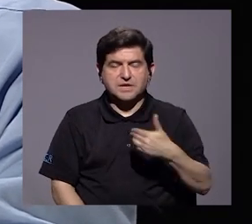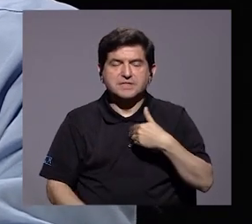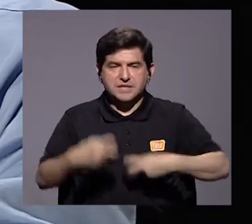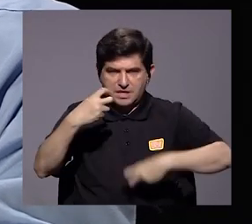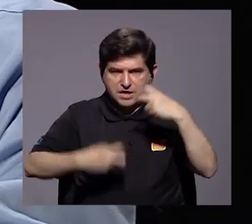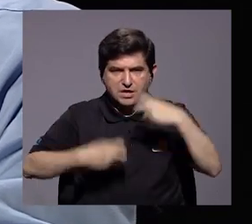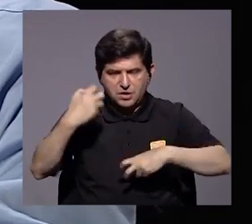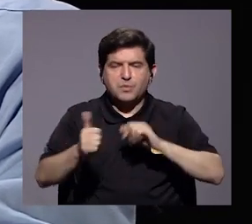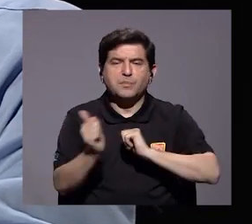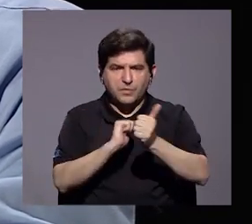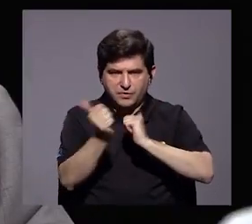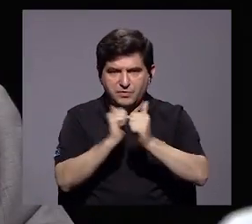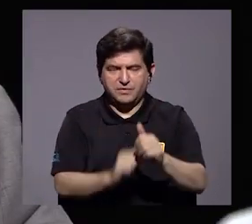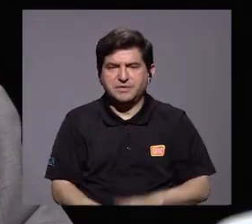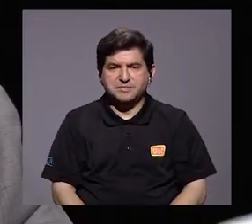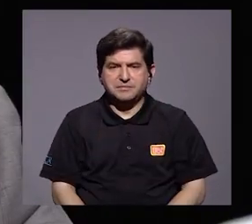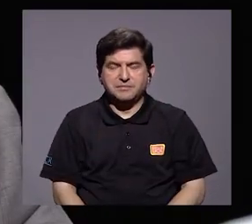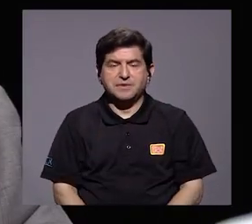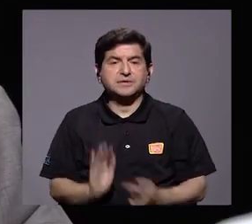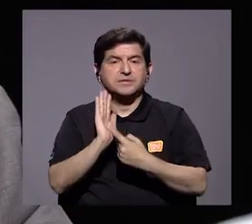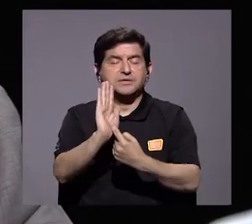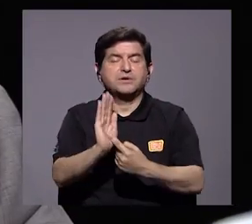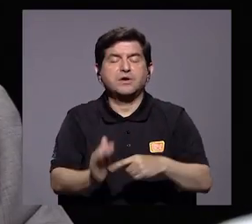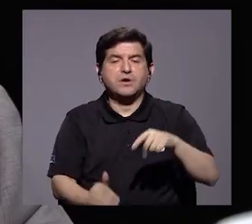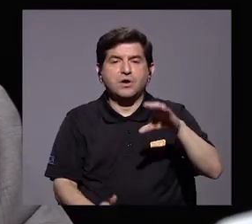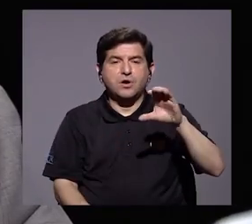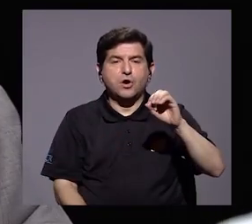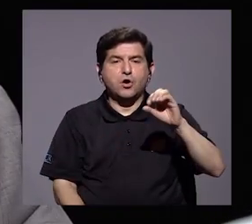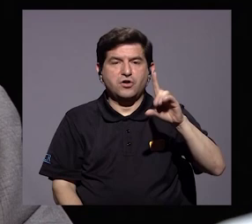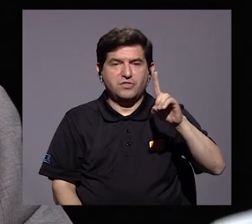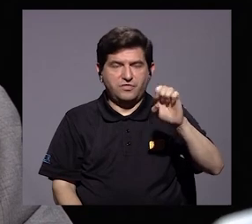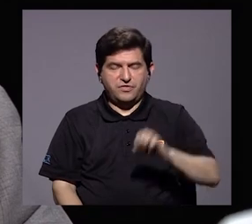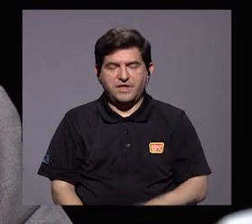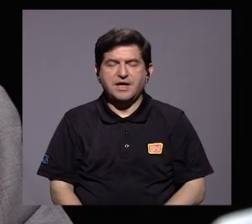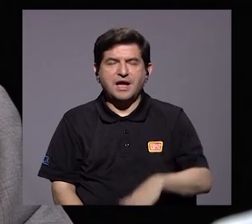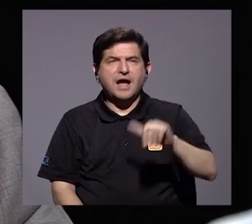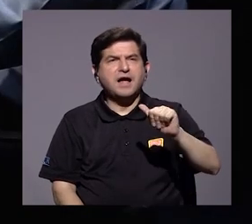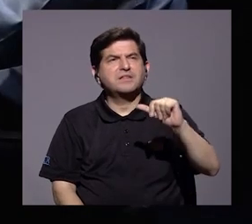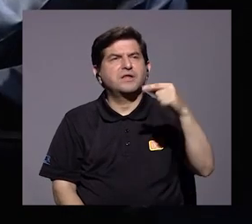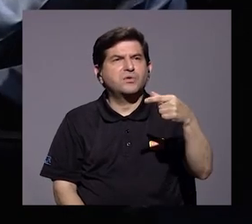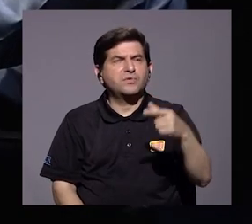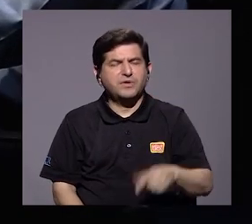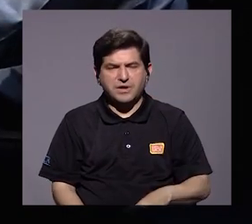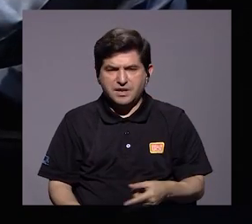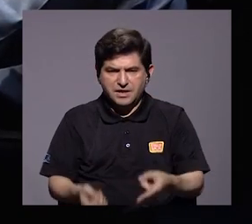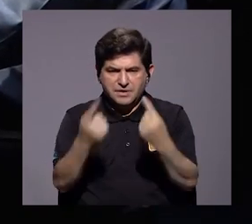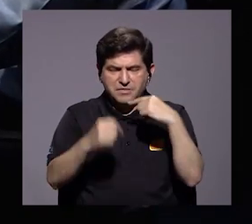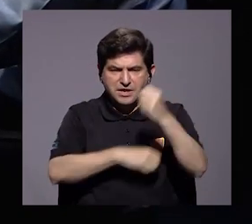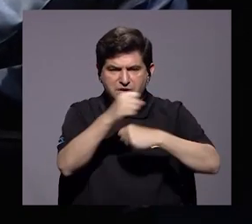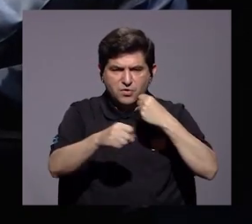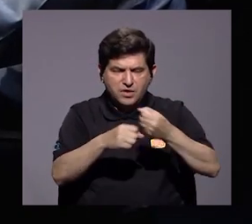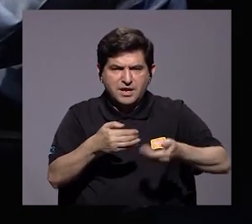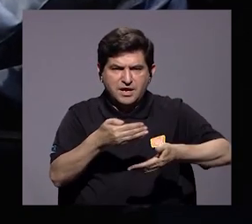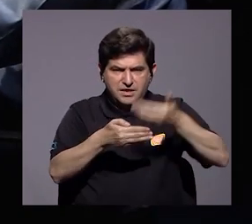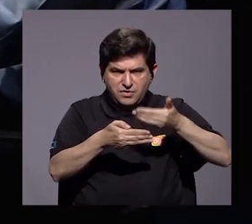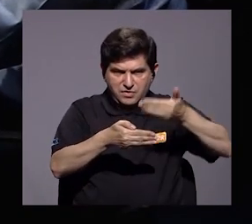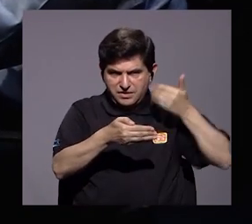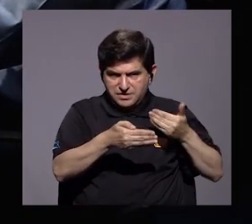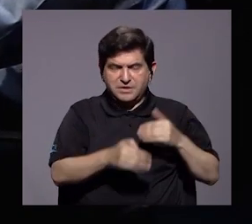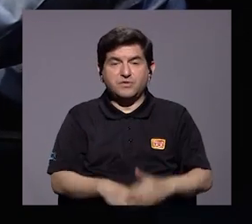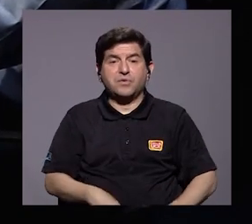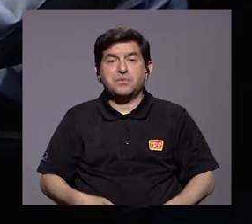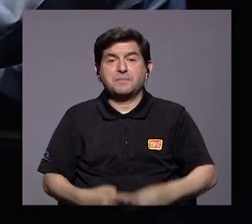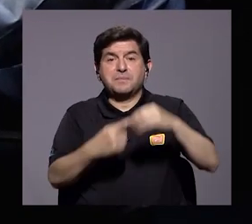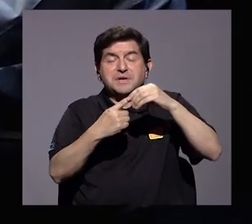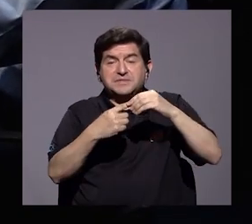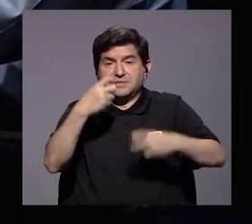serios problemas de competitividad lo ha venido a señalar aquí la voz de aquí vino don ángel gurría el año antepasado y luego el principal problema